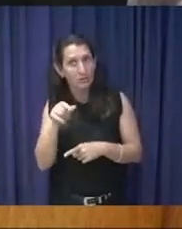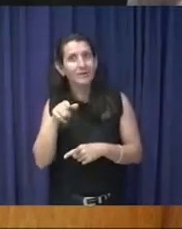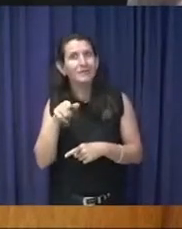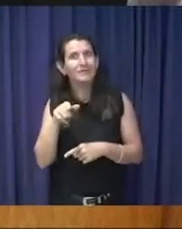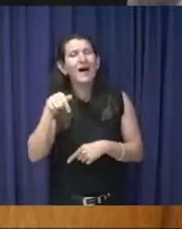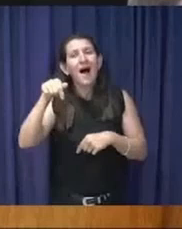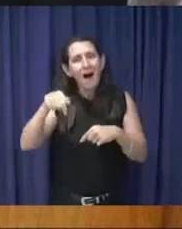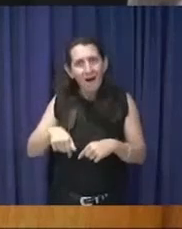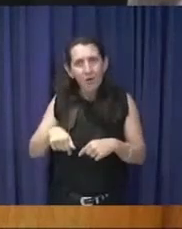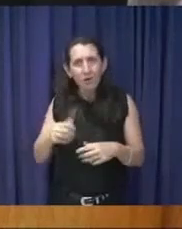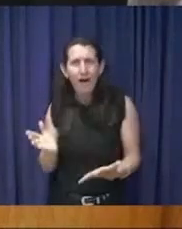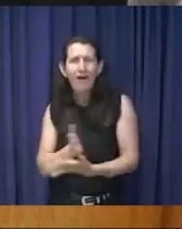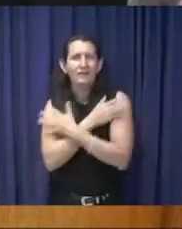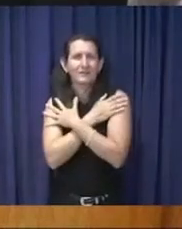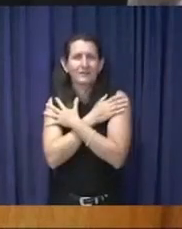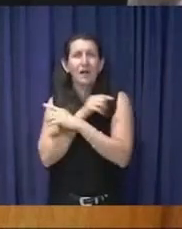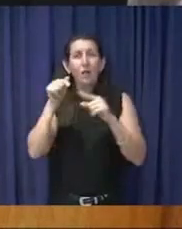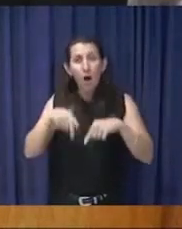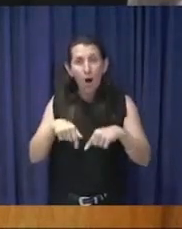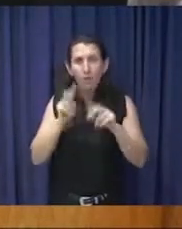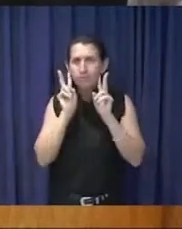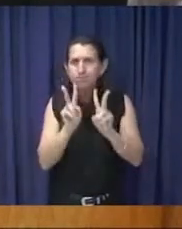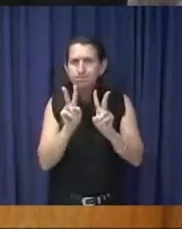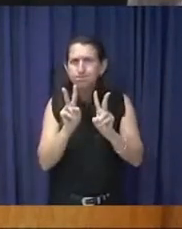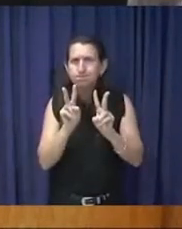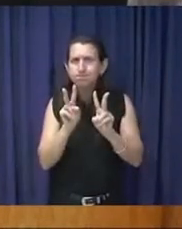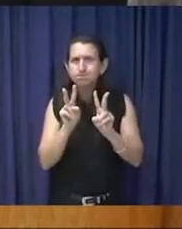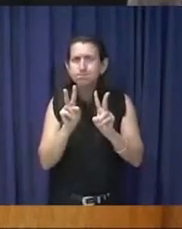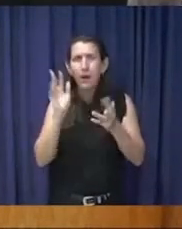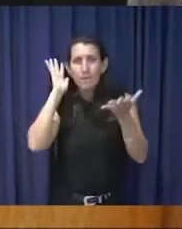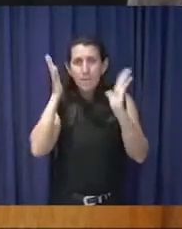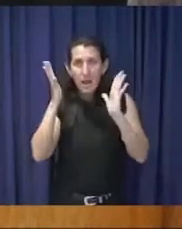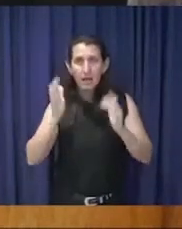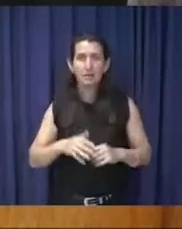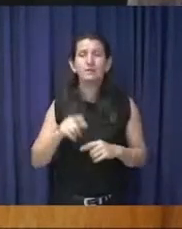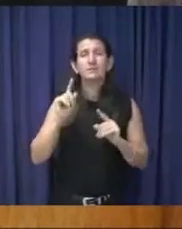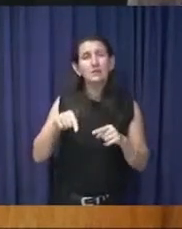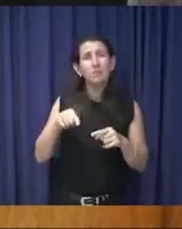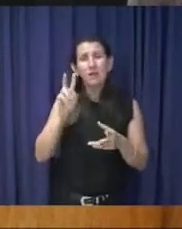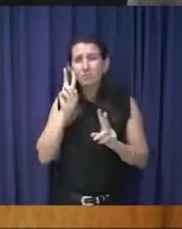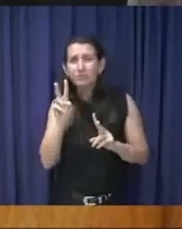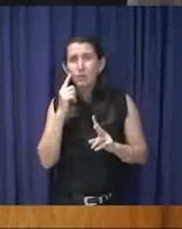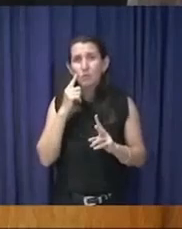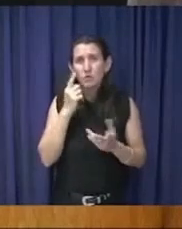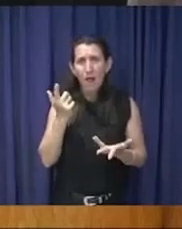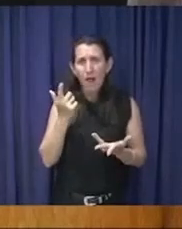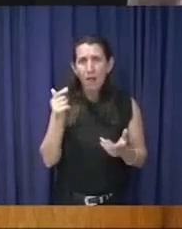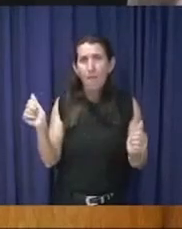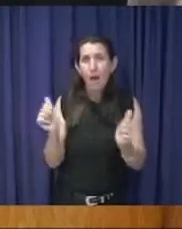está abrazando también nuestro presidente municipal. ¿Para qué? Para acompañarla en una